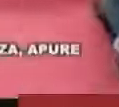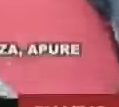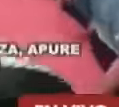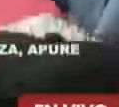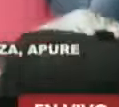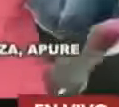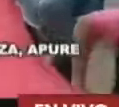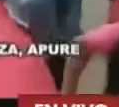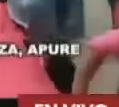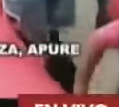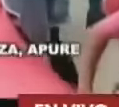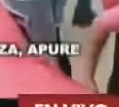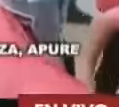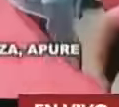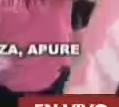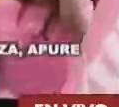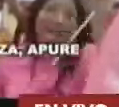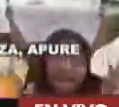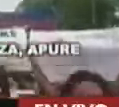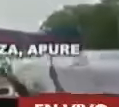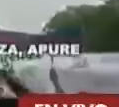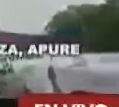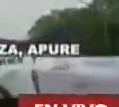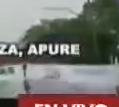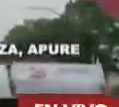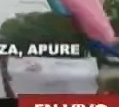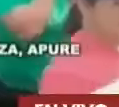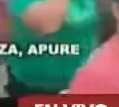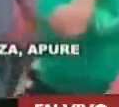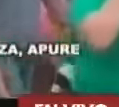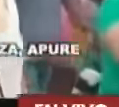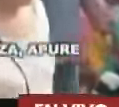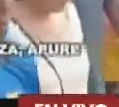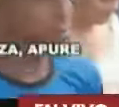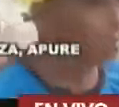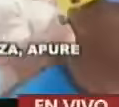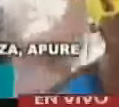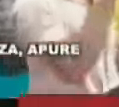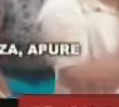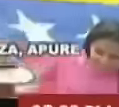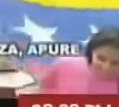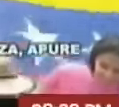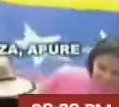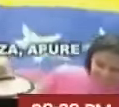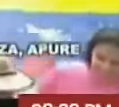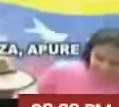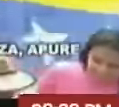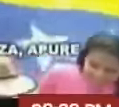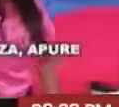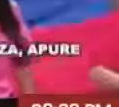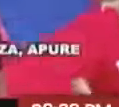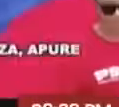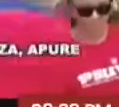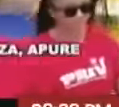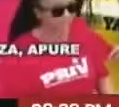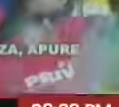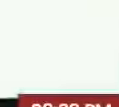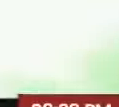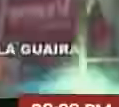Y el que va es Nicolás. Marchando en contra de las sanciones y bloqueos impuestos por el